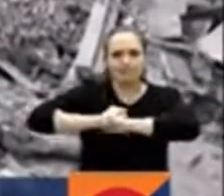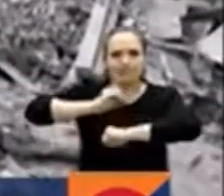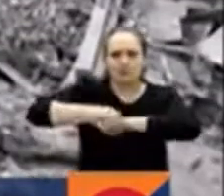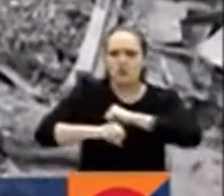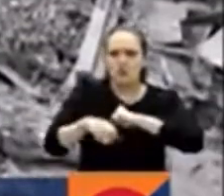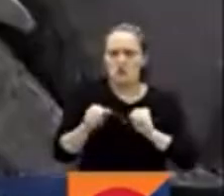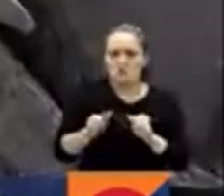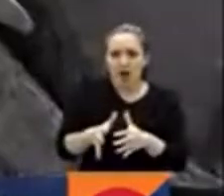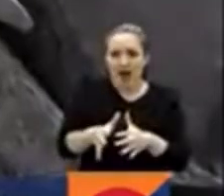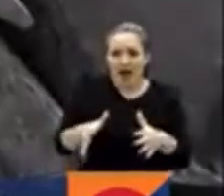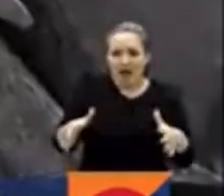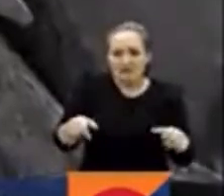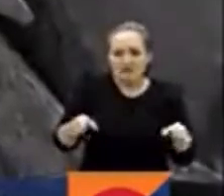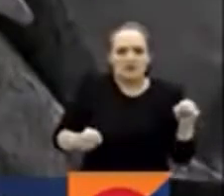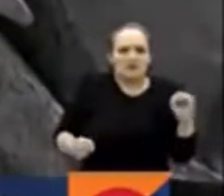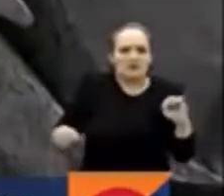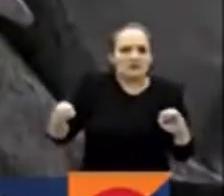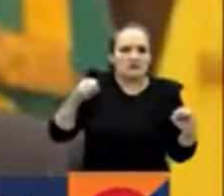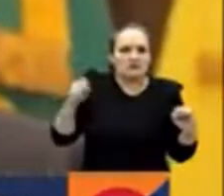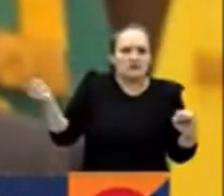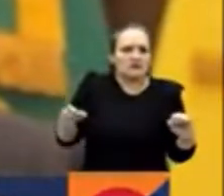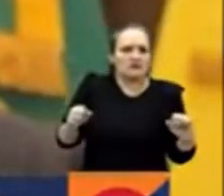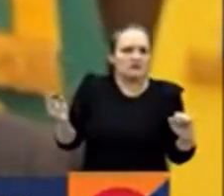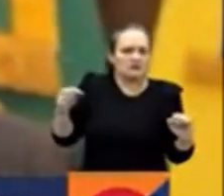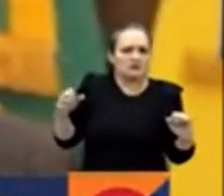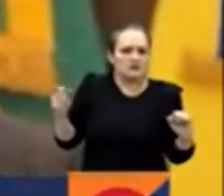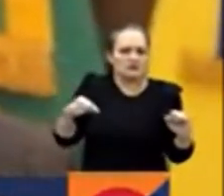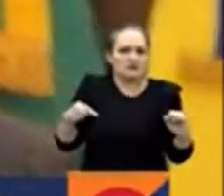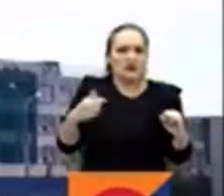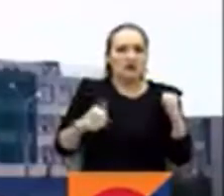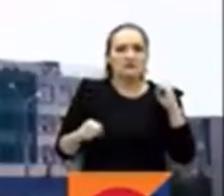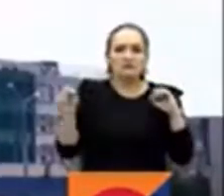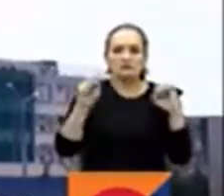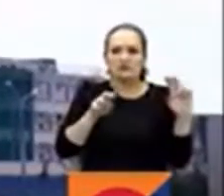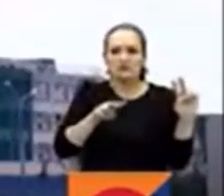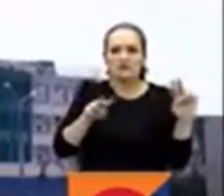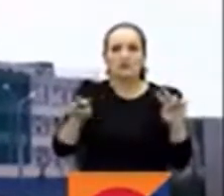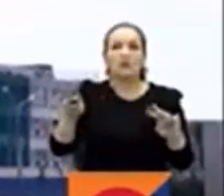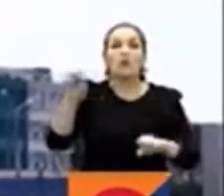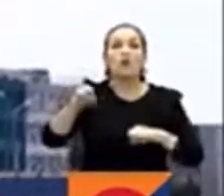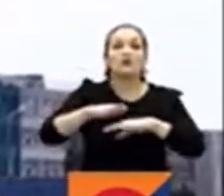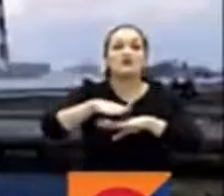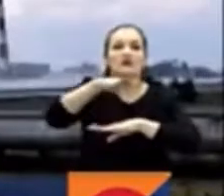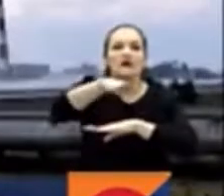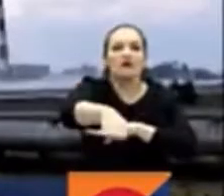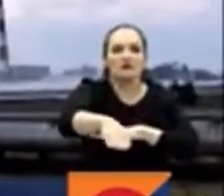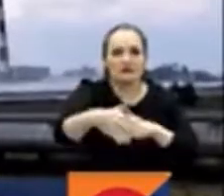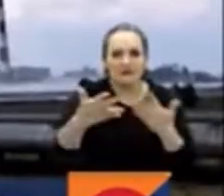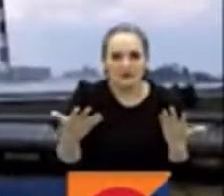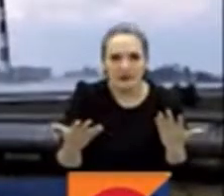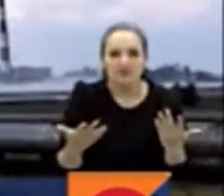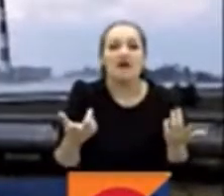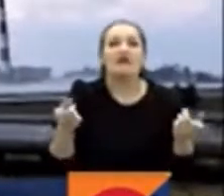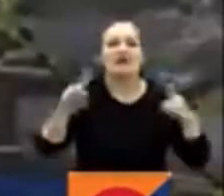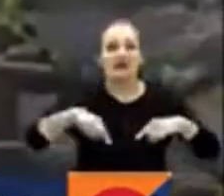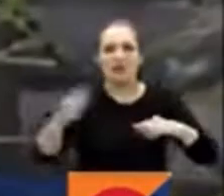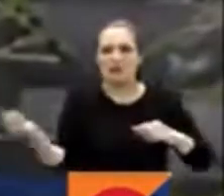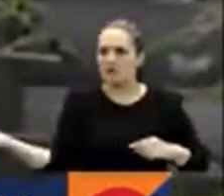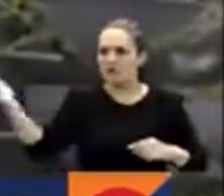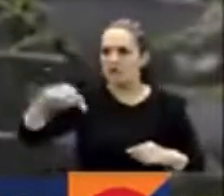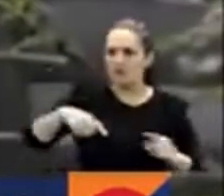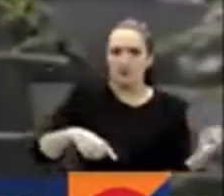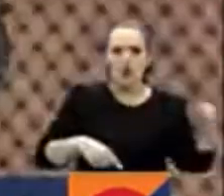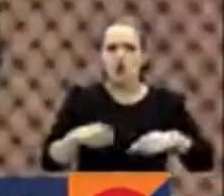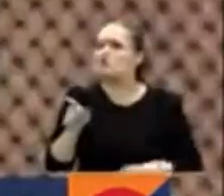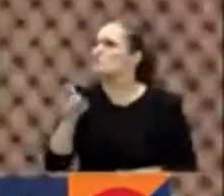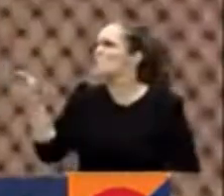Europa, se reiteran con más persistencia y así las advertencias de lo que ello pueda desencadenar y también el ping-pong sobre la autoría de